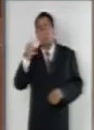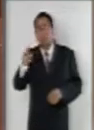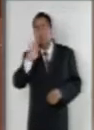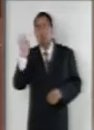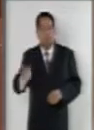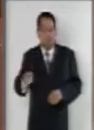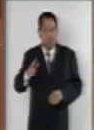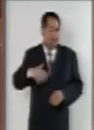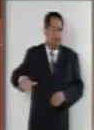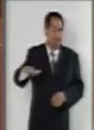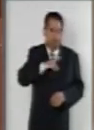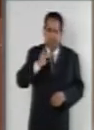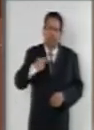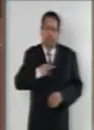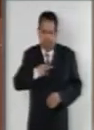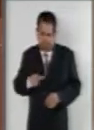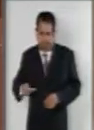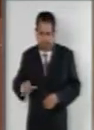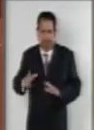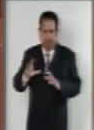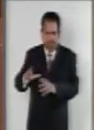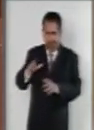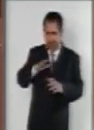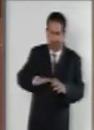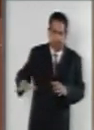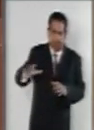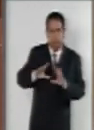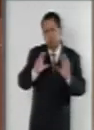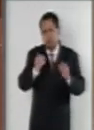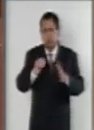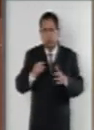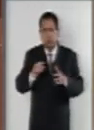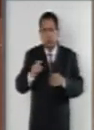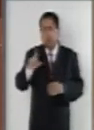64.4% de la pobreza, o bien un